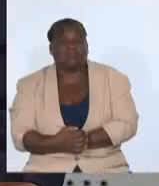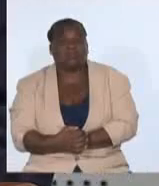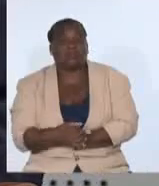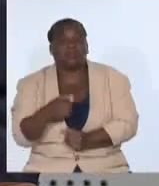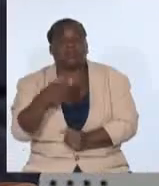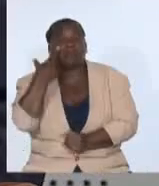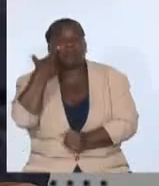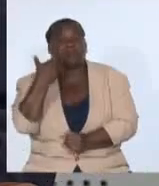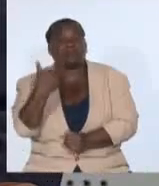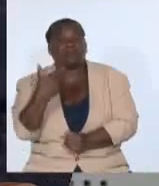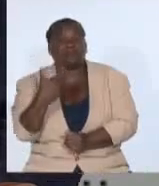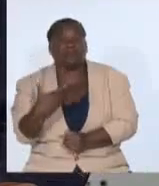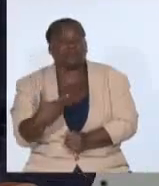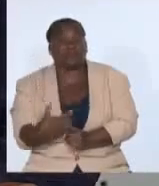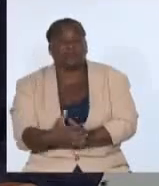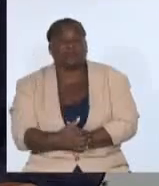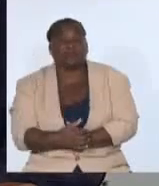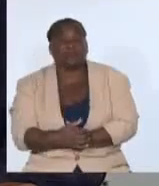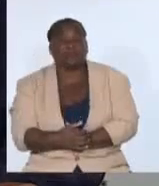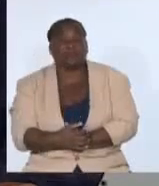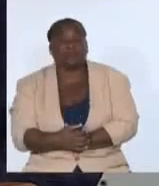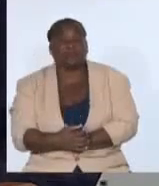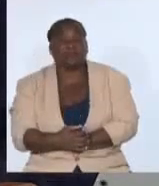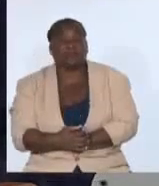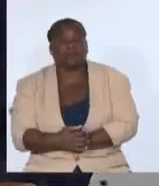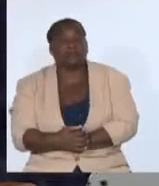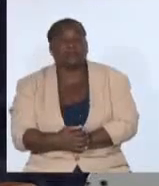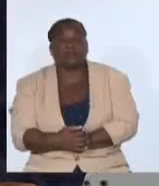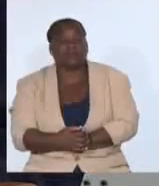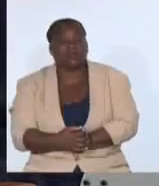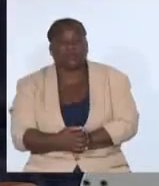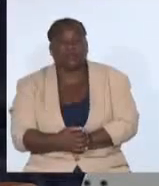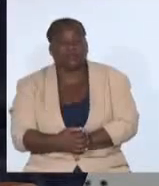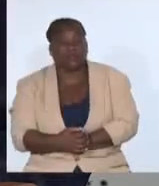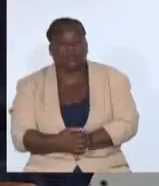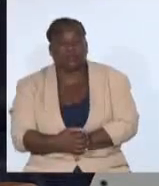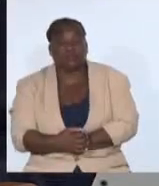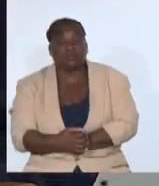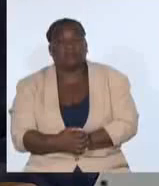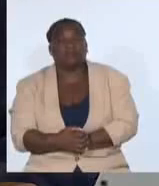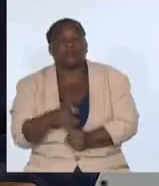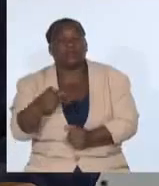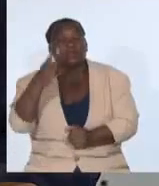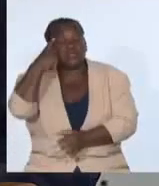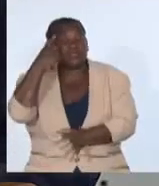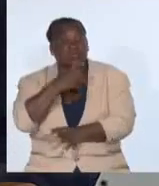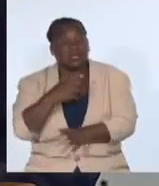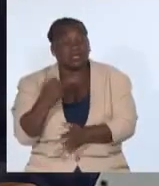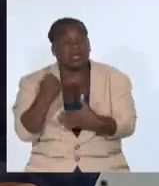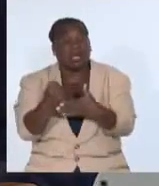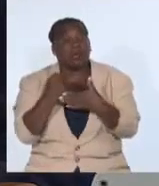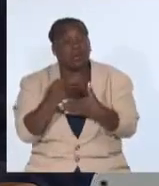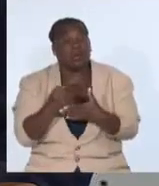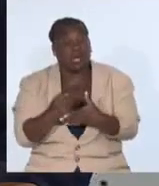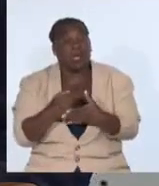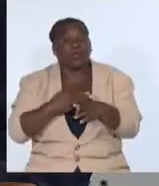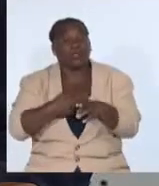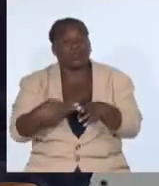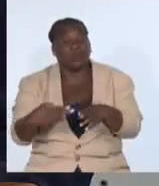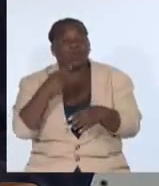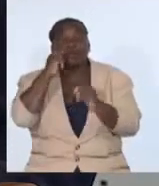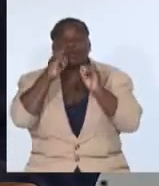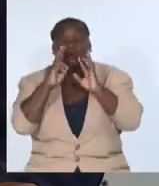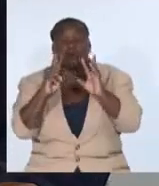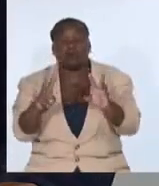Revolución científico técnica que ha conocido la humanidad la ciencia ha modificado el curso mismo de la vida el ser humano